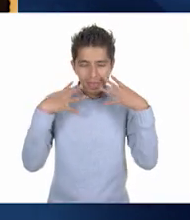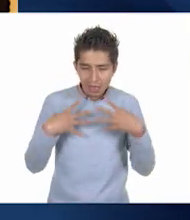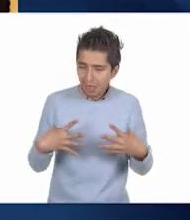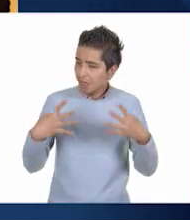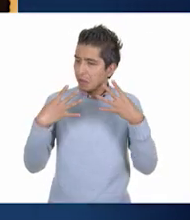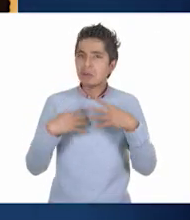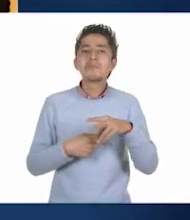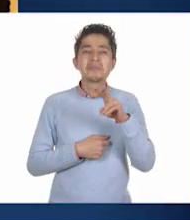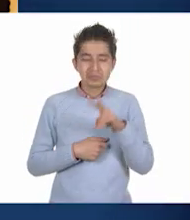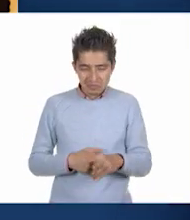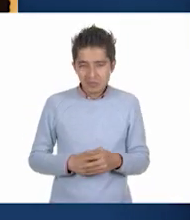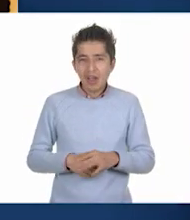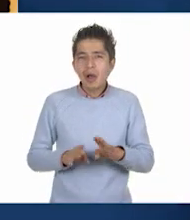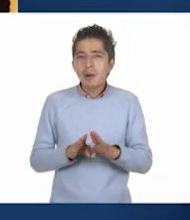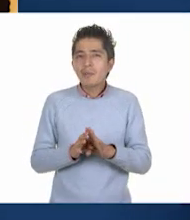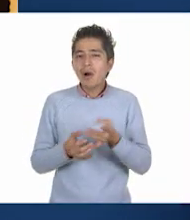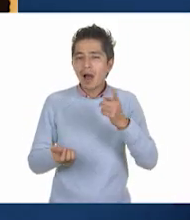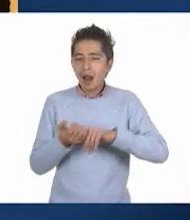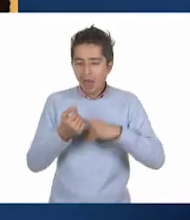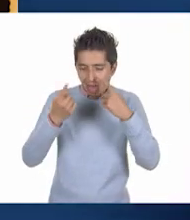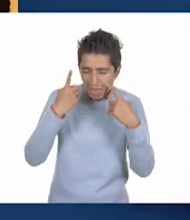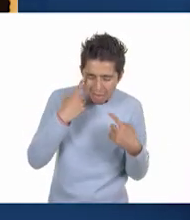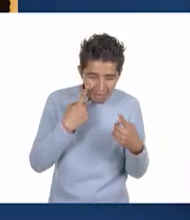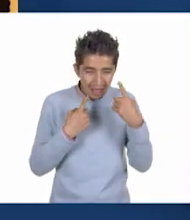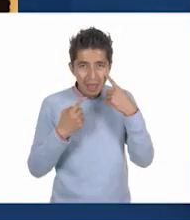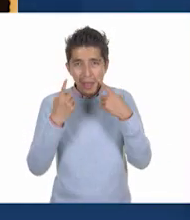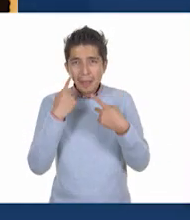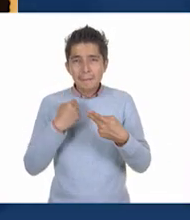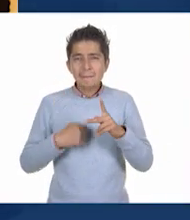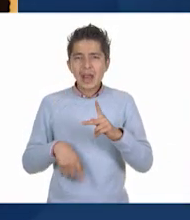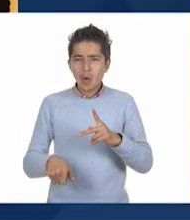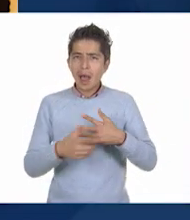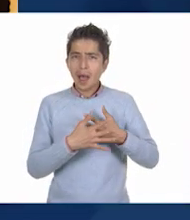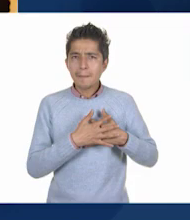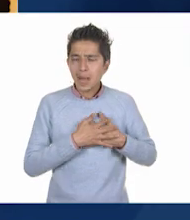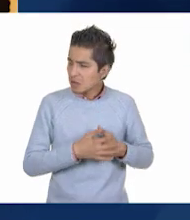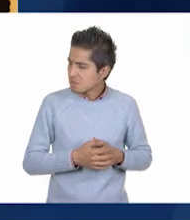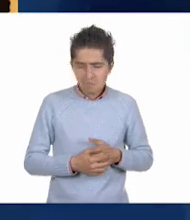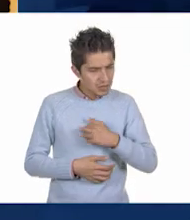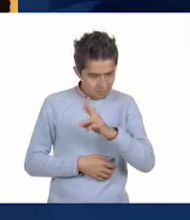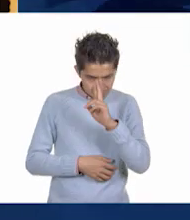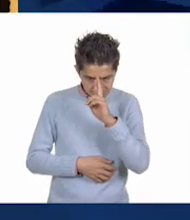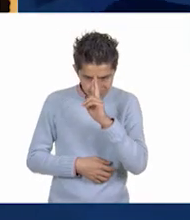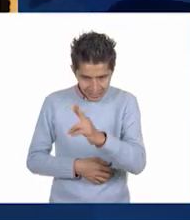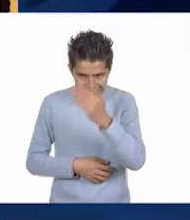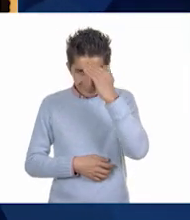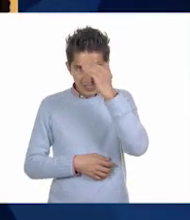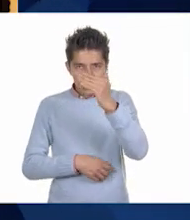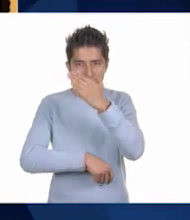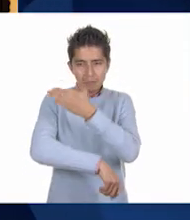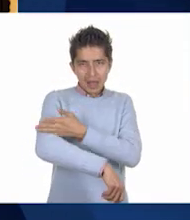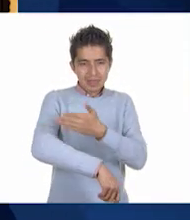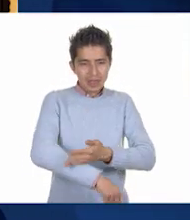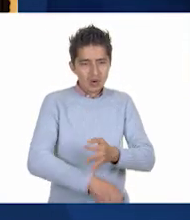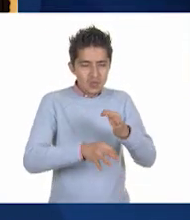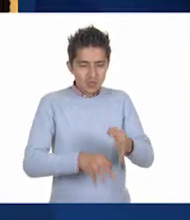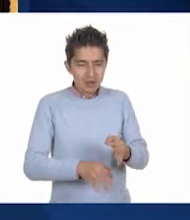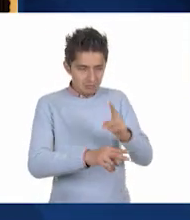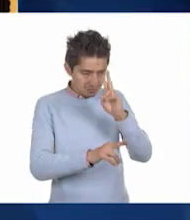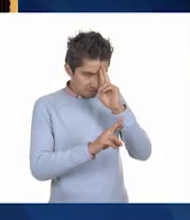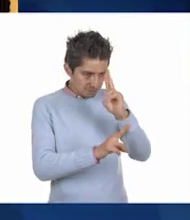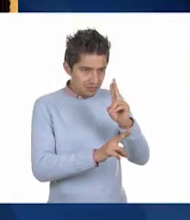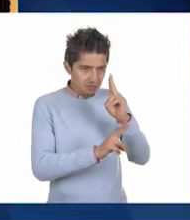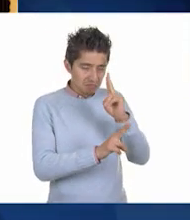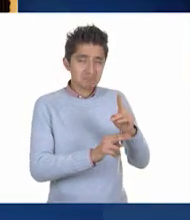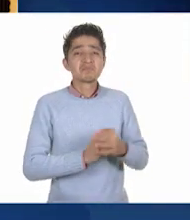quemantes, como el que llora vitriolo, pero no dejará de amar, de respetar al señor Madero. Y